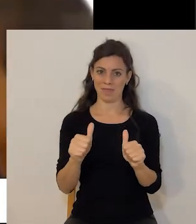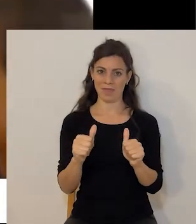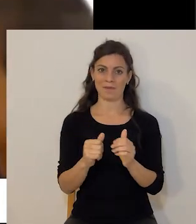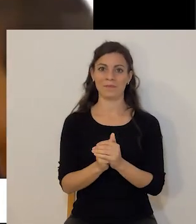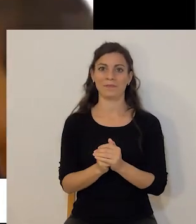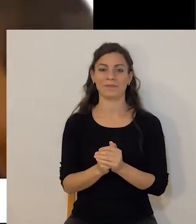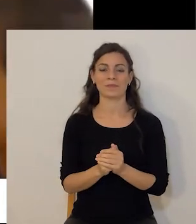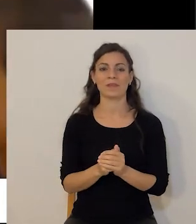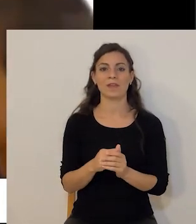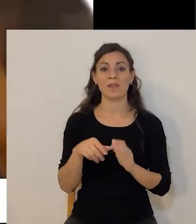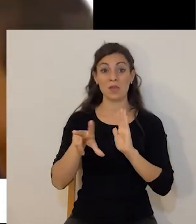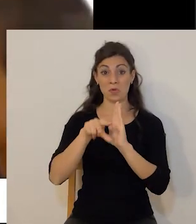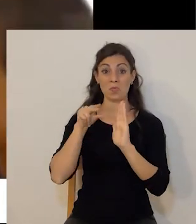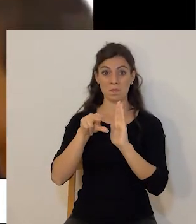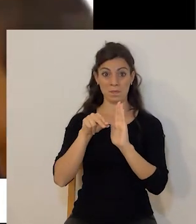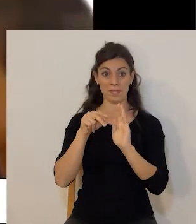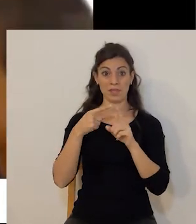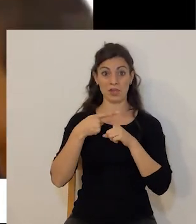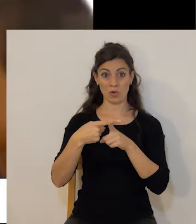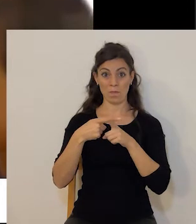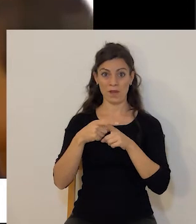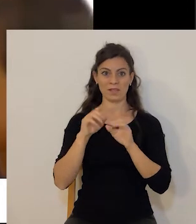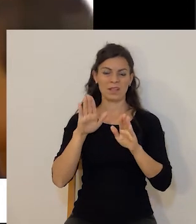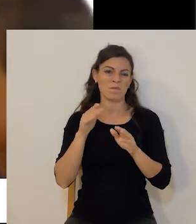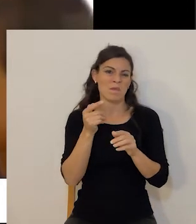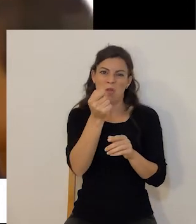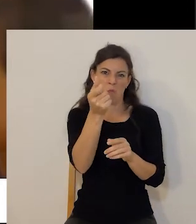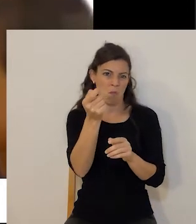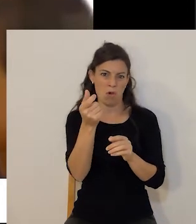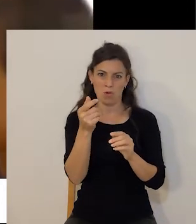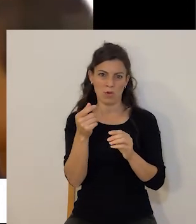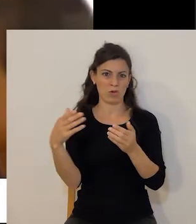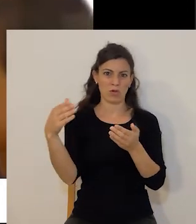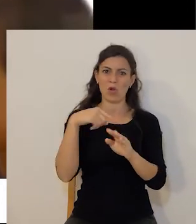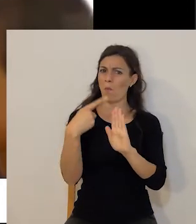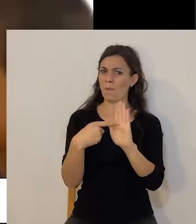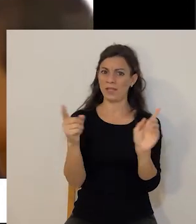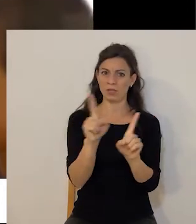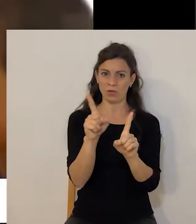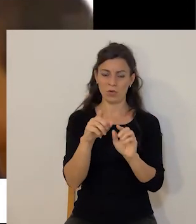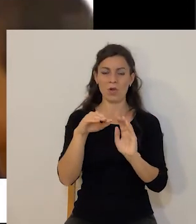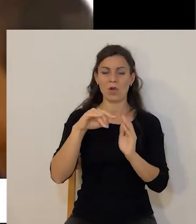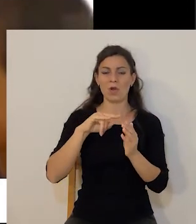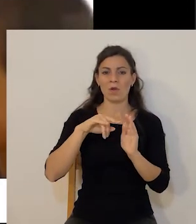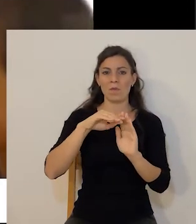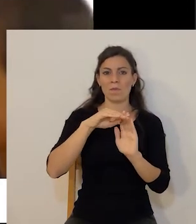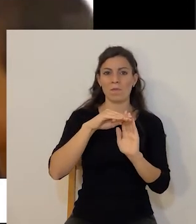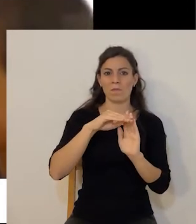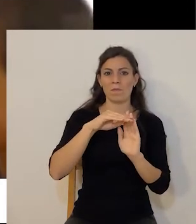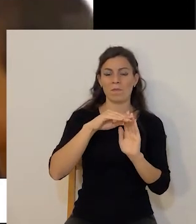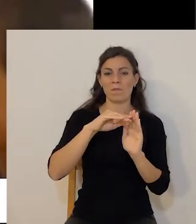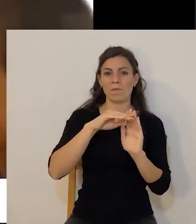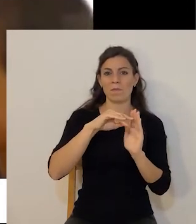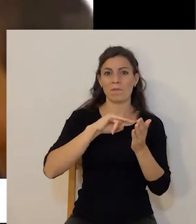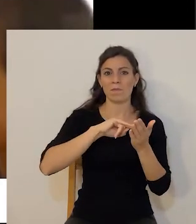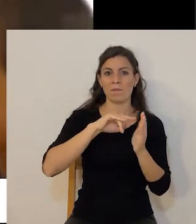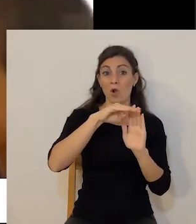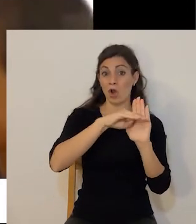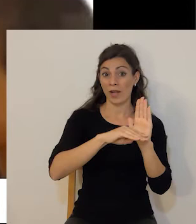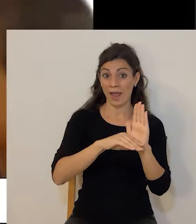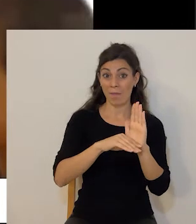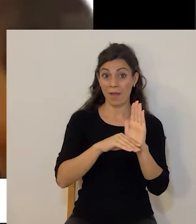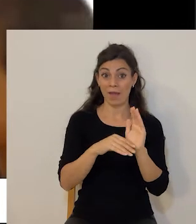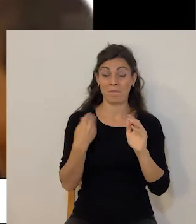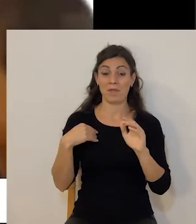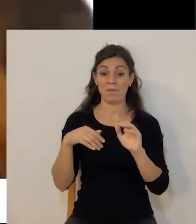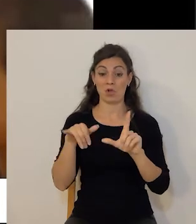vídeo, pero no lo vamos a ver todo, voy a ver pinceladas. Es que el programa Conectar Jugando tiene este vídeo que lo encontráis en